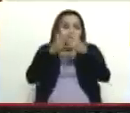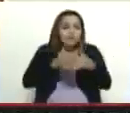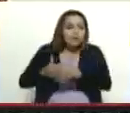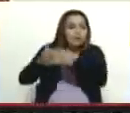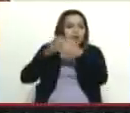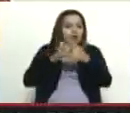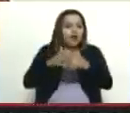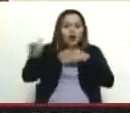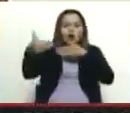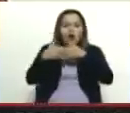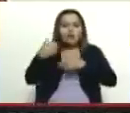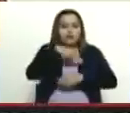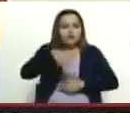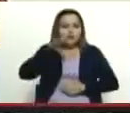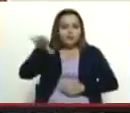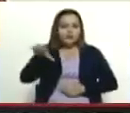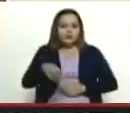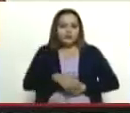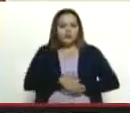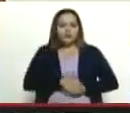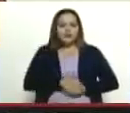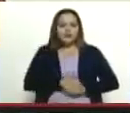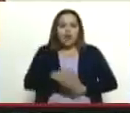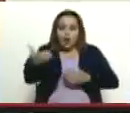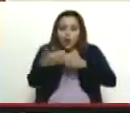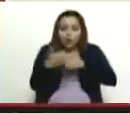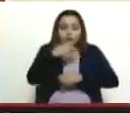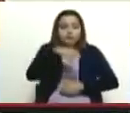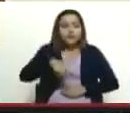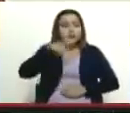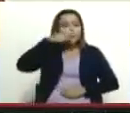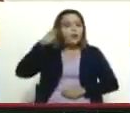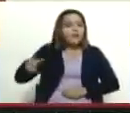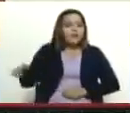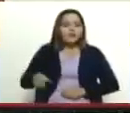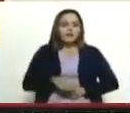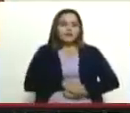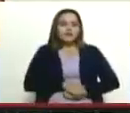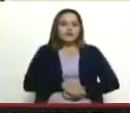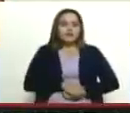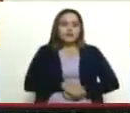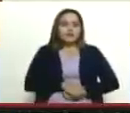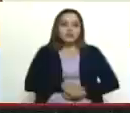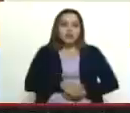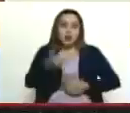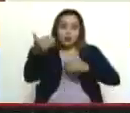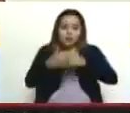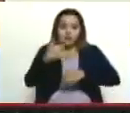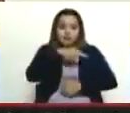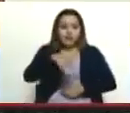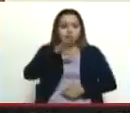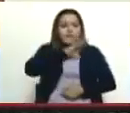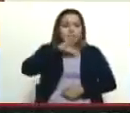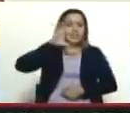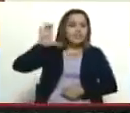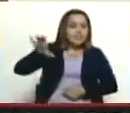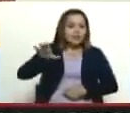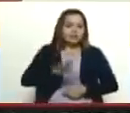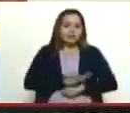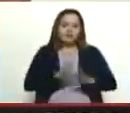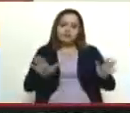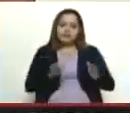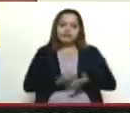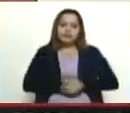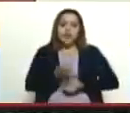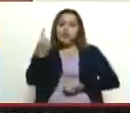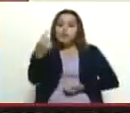norteamericano contra nuestra patria, contra nuestro pueblo, contra nuestra soberanía. En